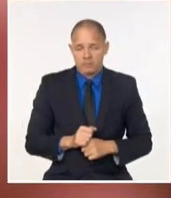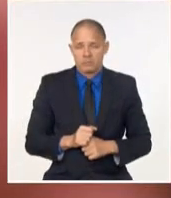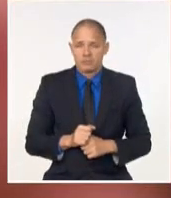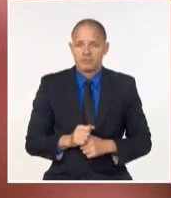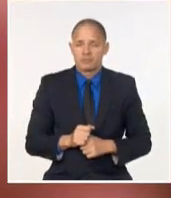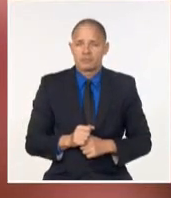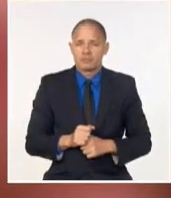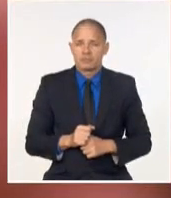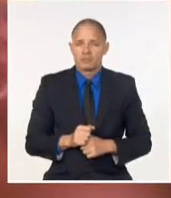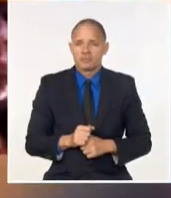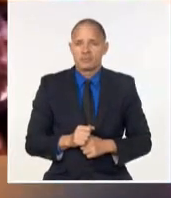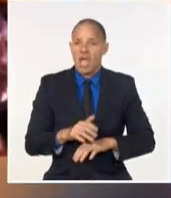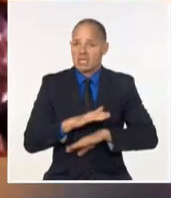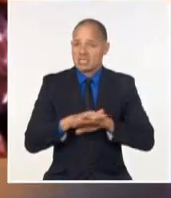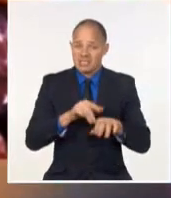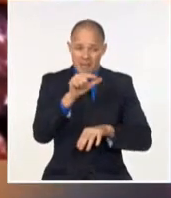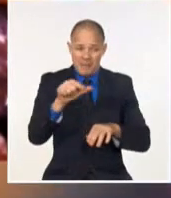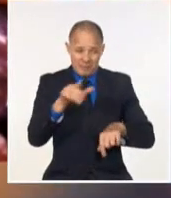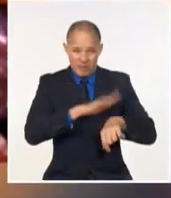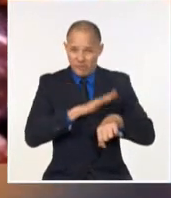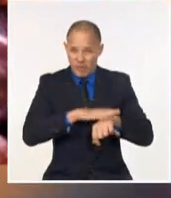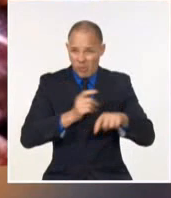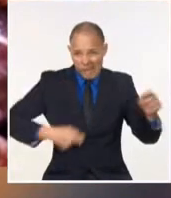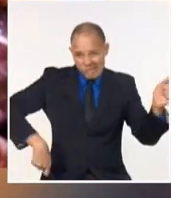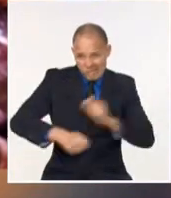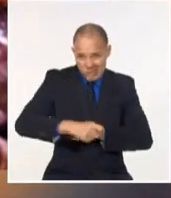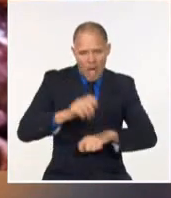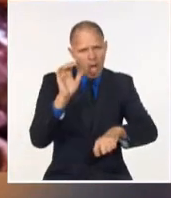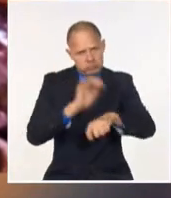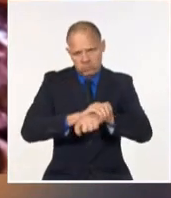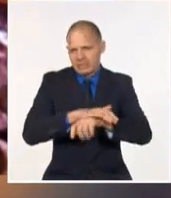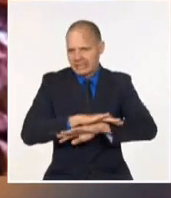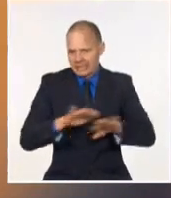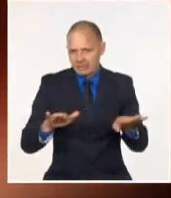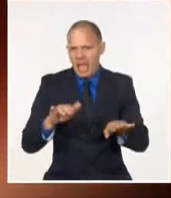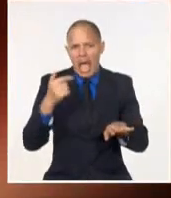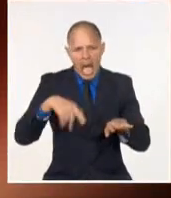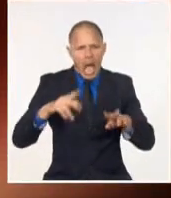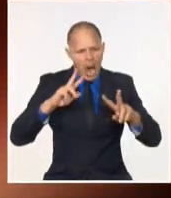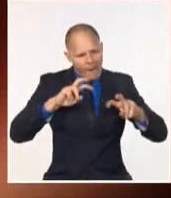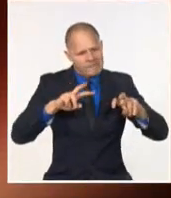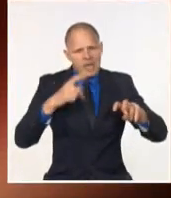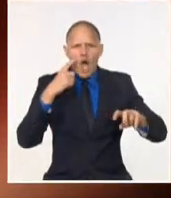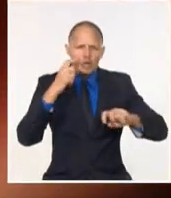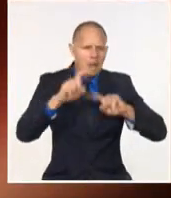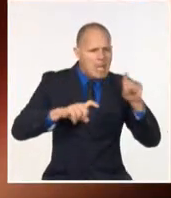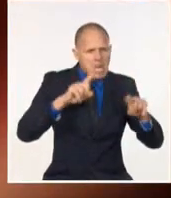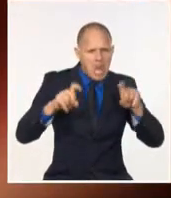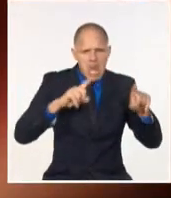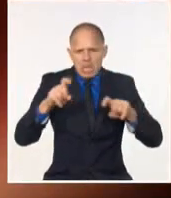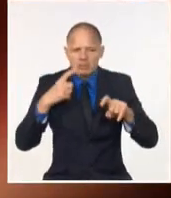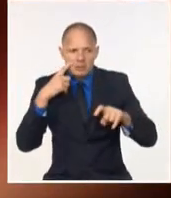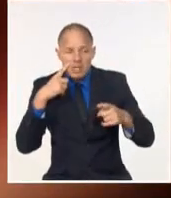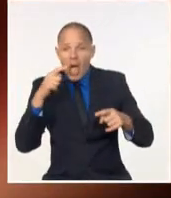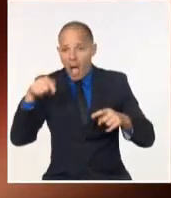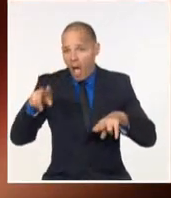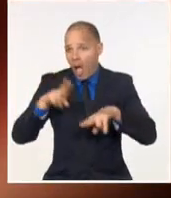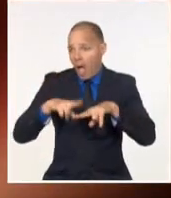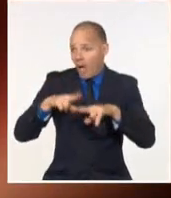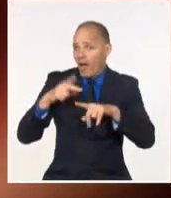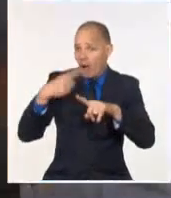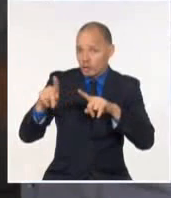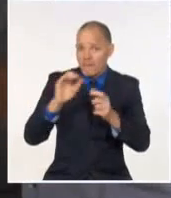La detención de los presuntos autores permitió ampliar en el proceso investigativo otros hechos con similares características en La Habana y